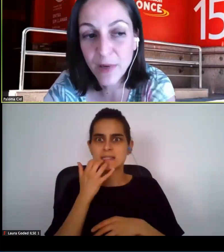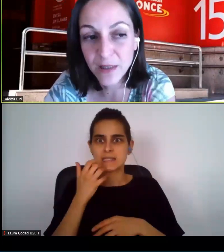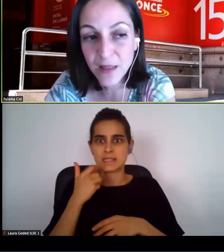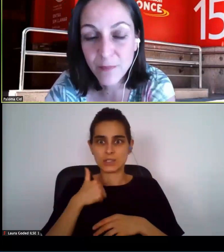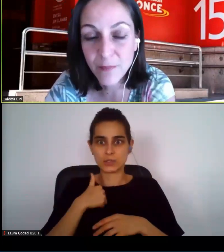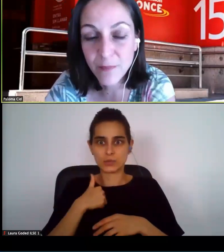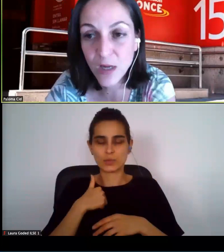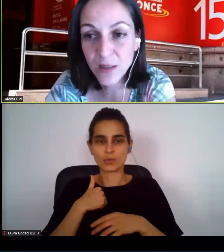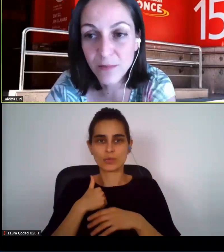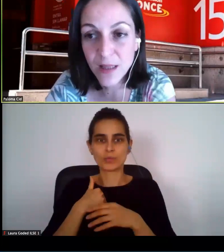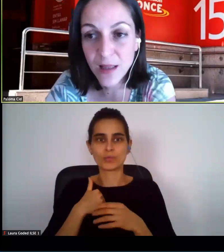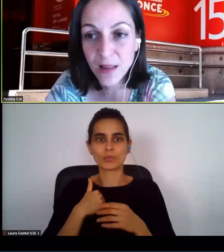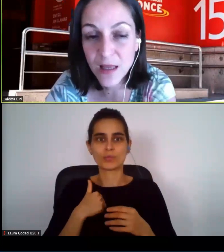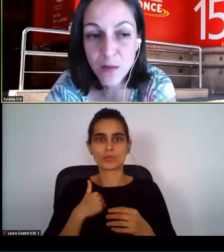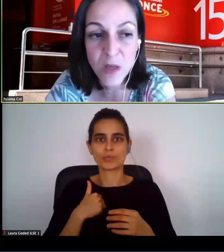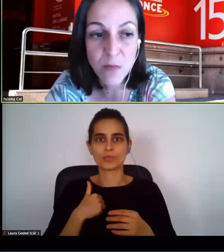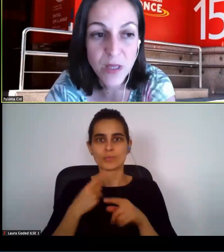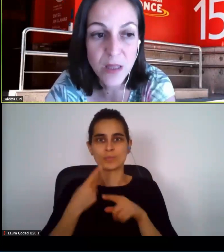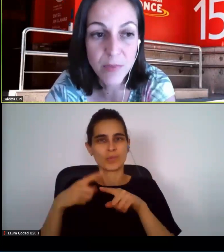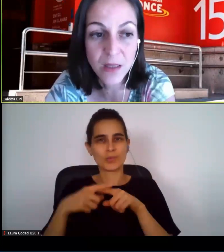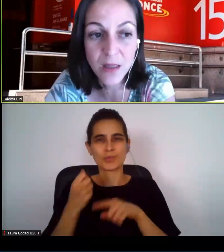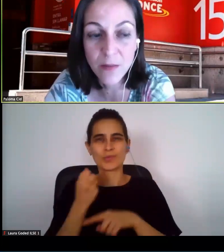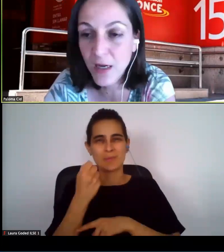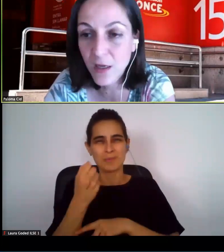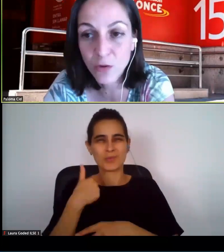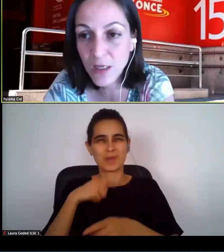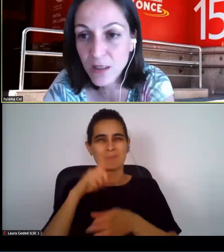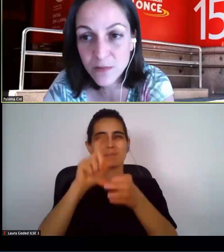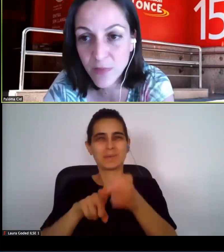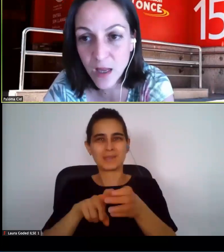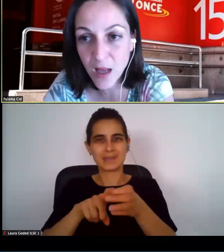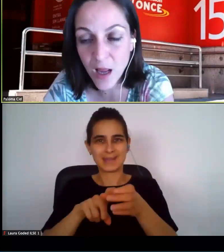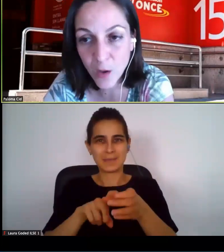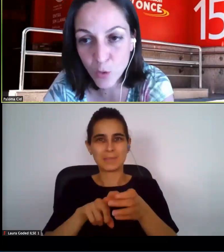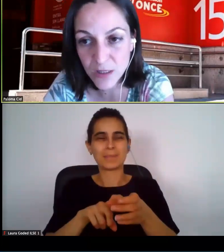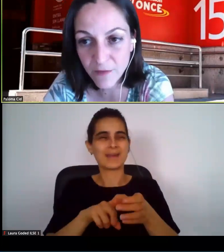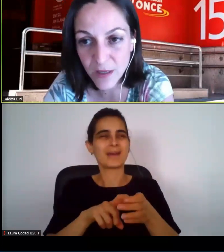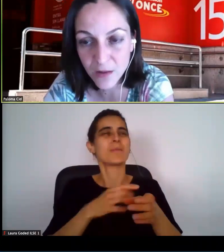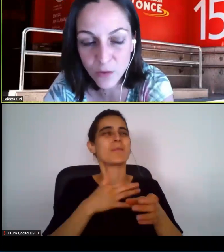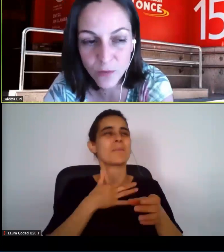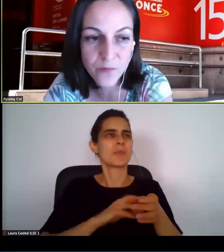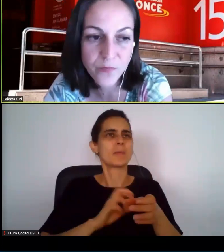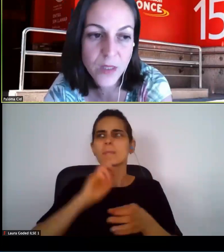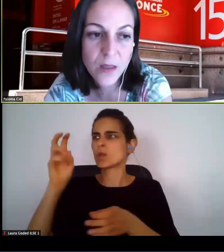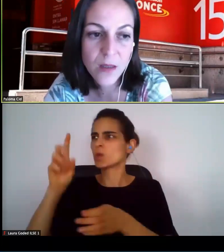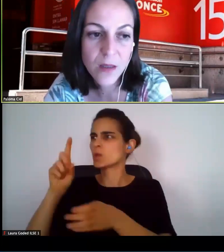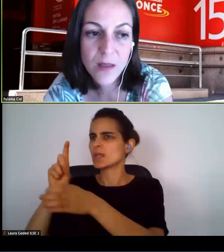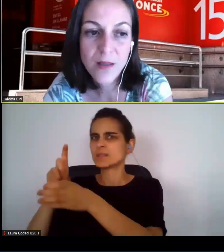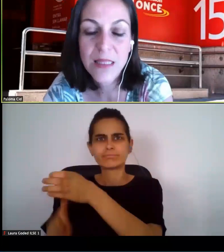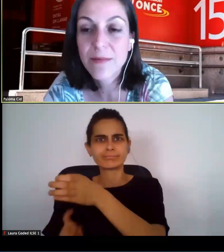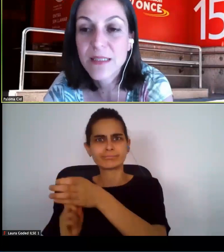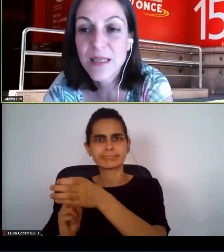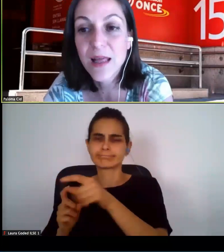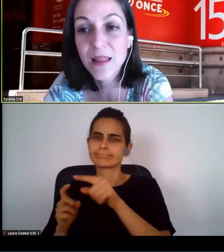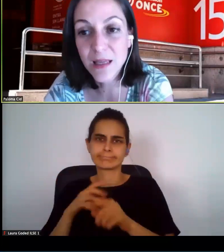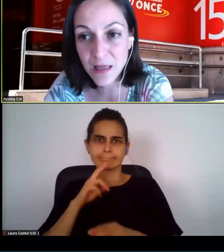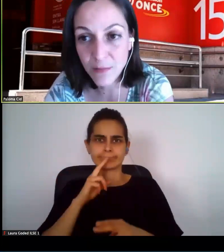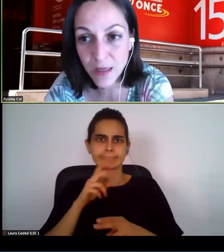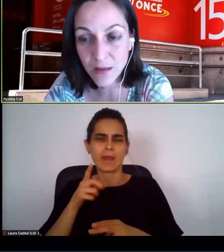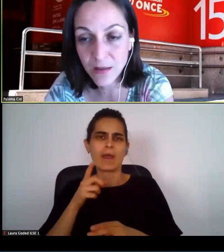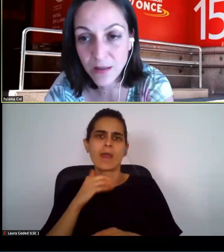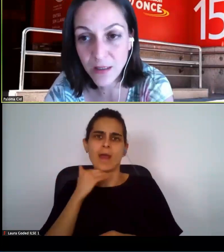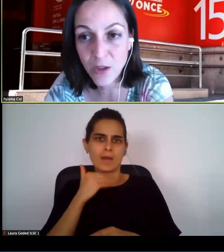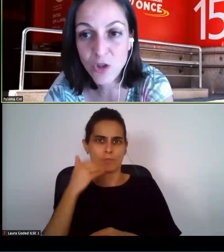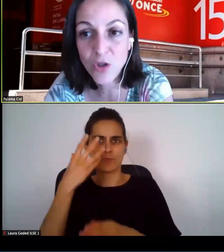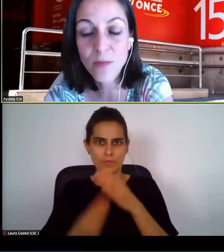para participar en una actividad y me impide participar en otras, algo está fallando. Debe ser